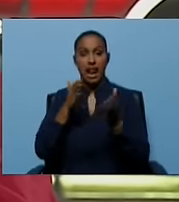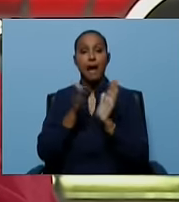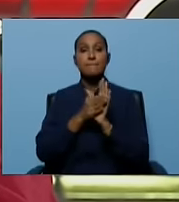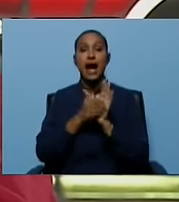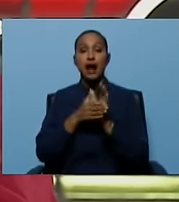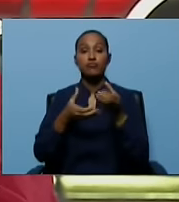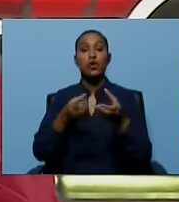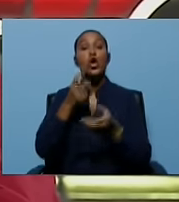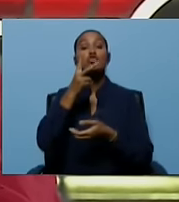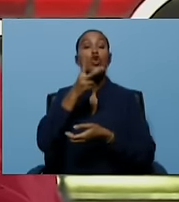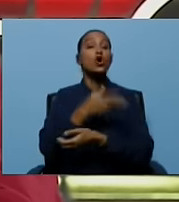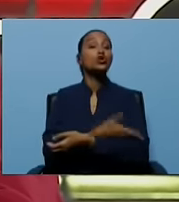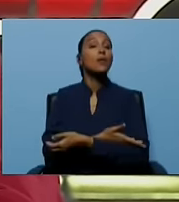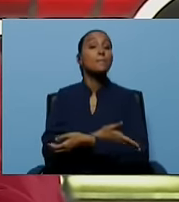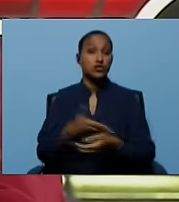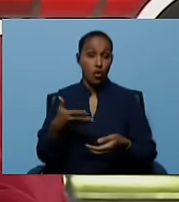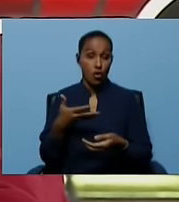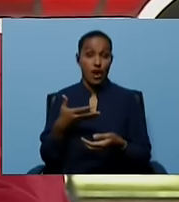2 millones.